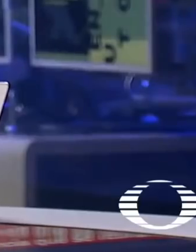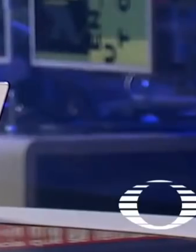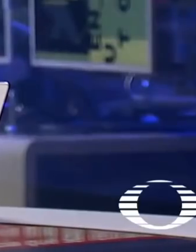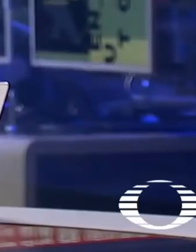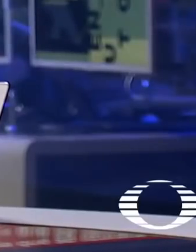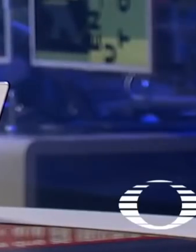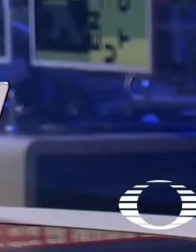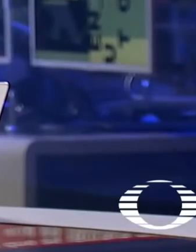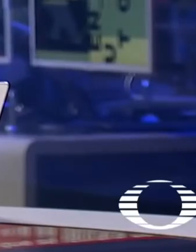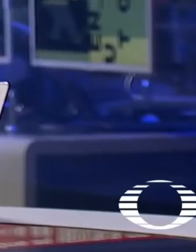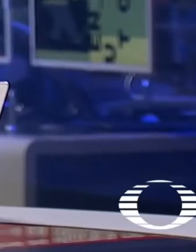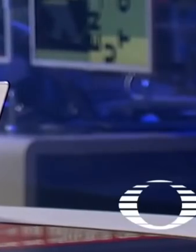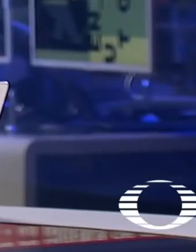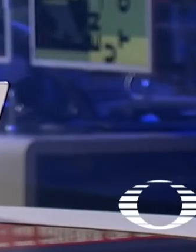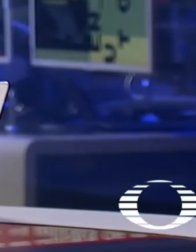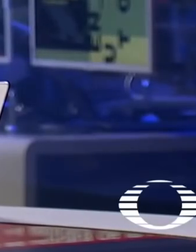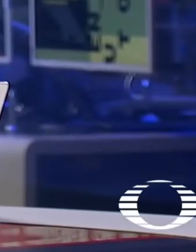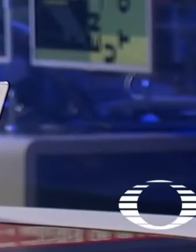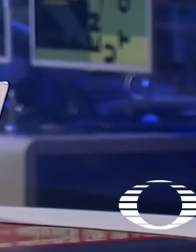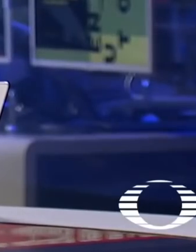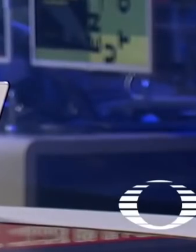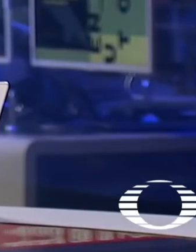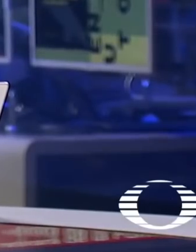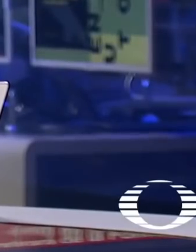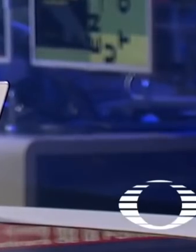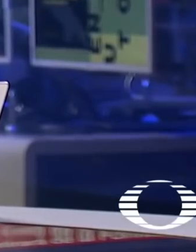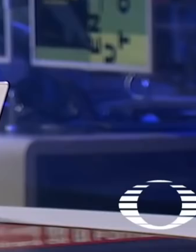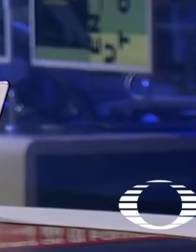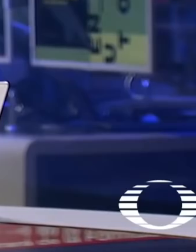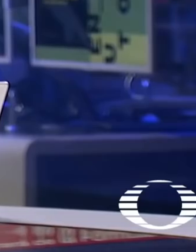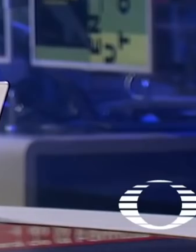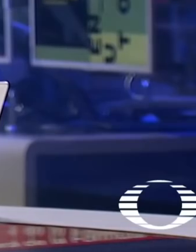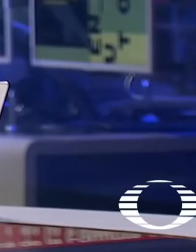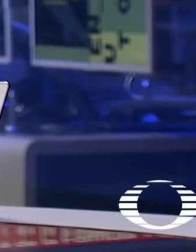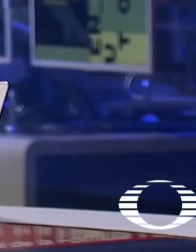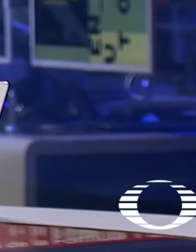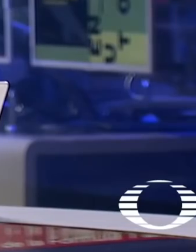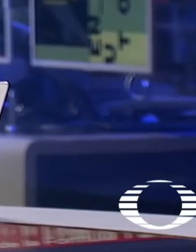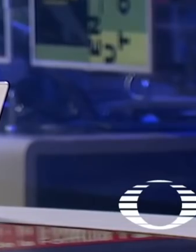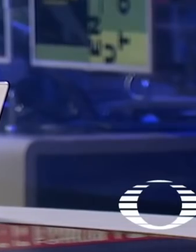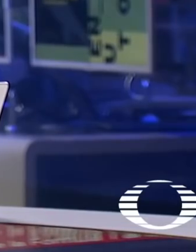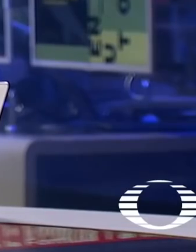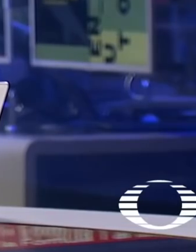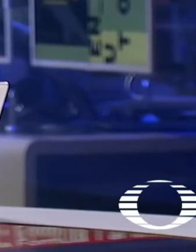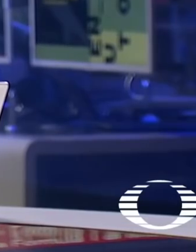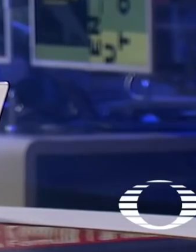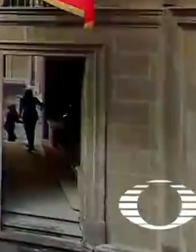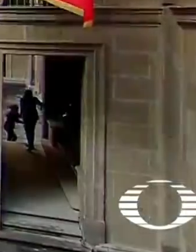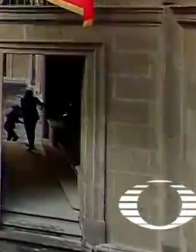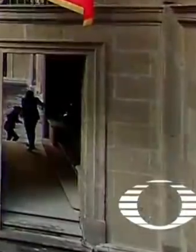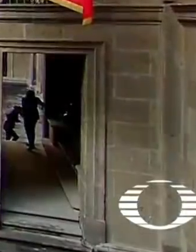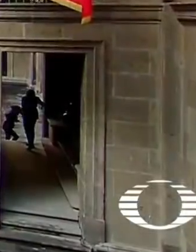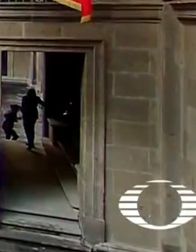Bueno, y hoy es 1 de septiembre y el presidente Andrés Manuel López Obrador rindió un mensaje con motivo de su tercer informe de gobierno.